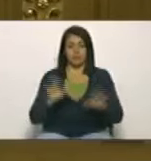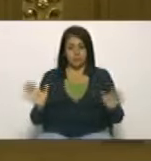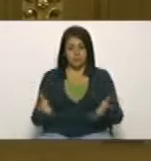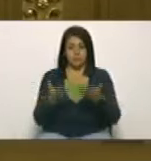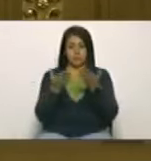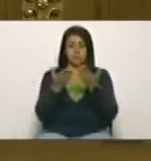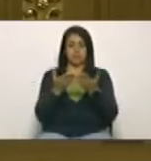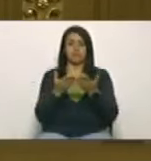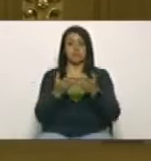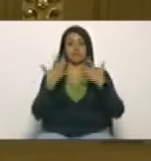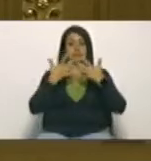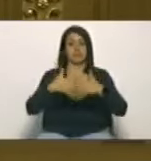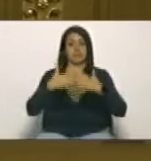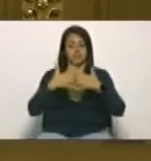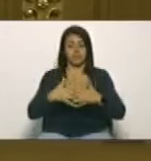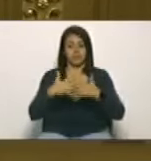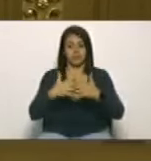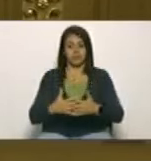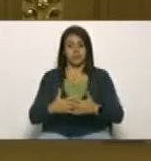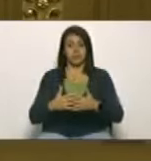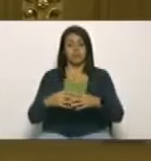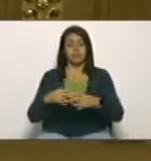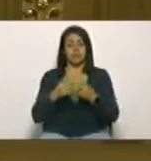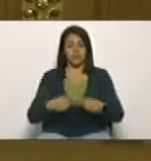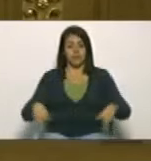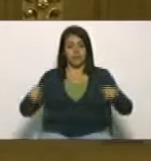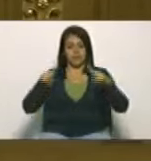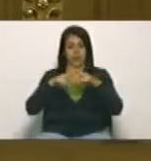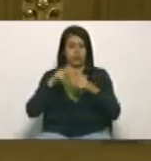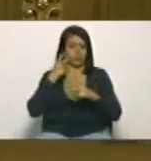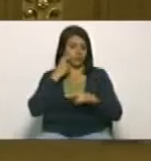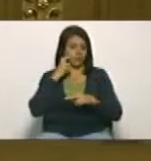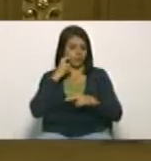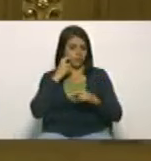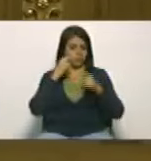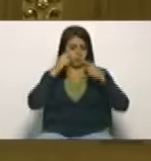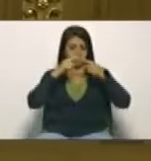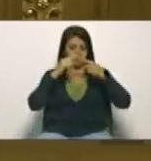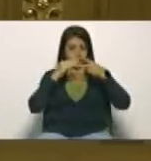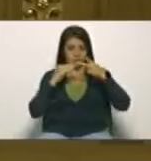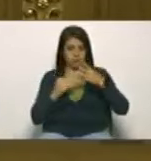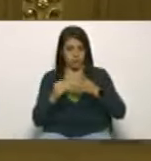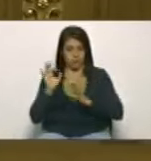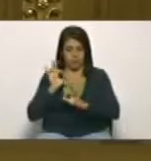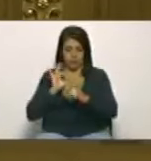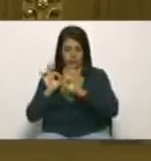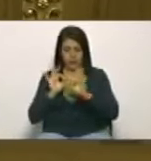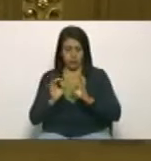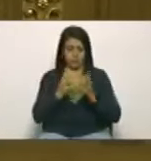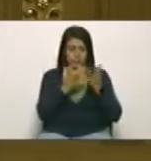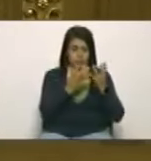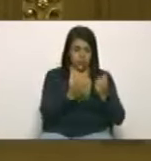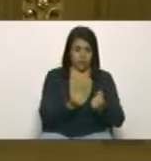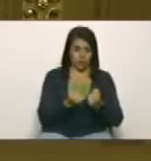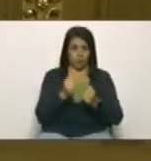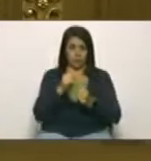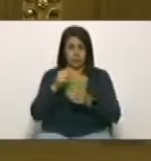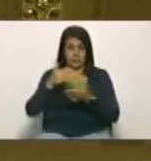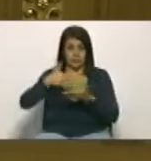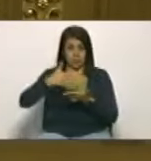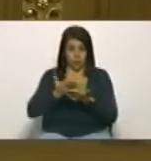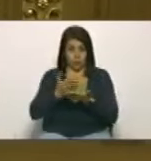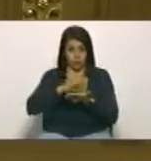Impulsar la agroindustria en la cadena del valor del cacao, llámese clasificación, fermentación, secado,